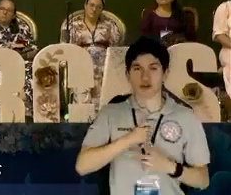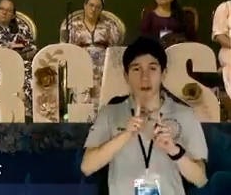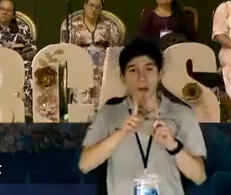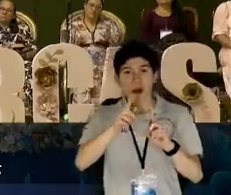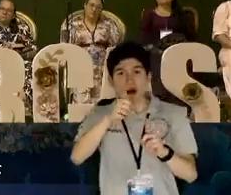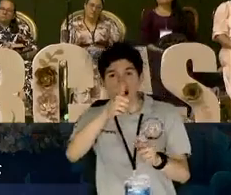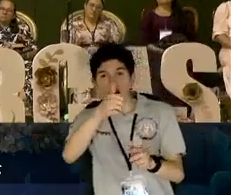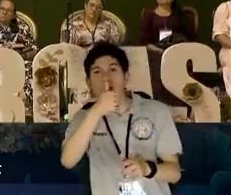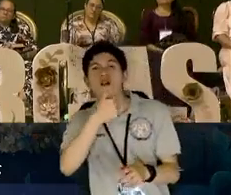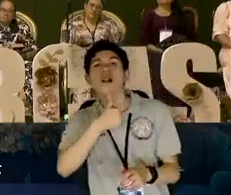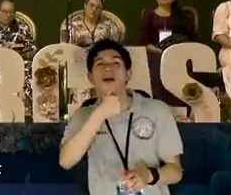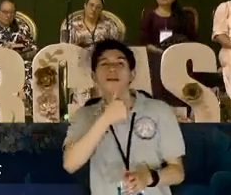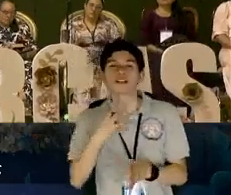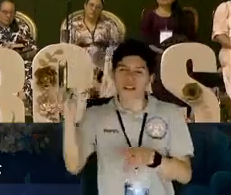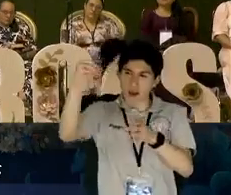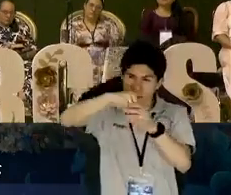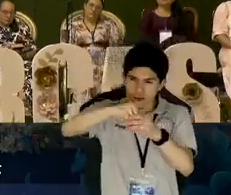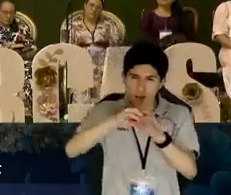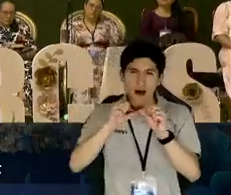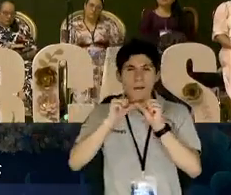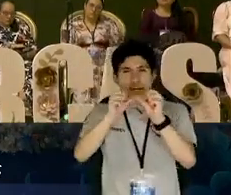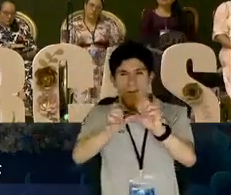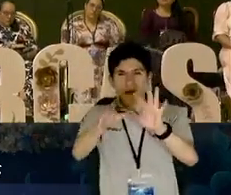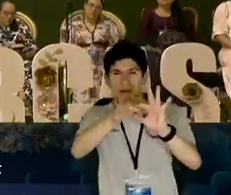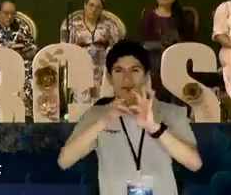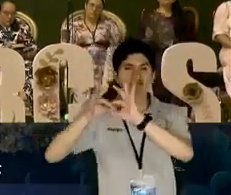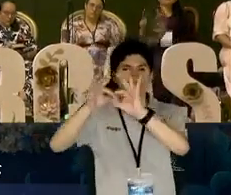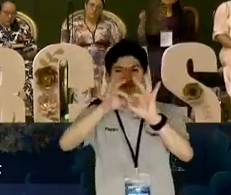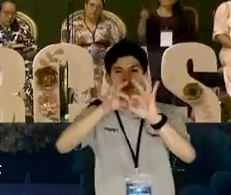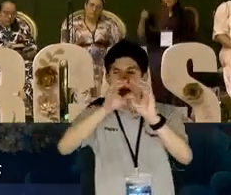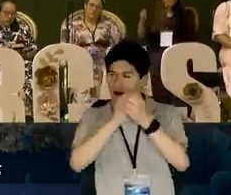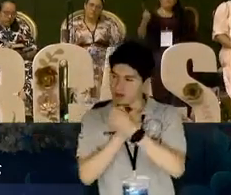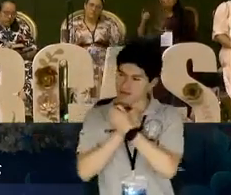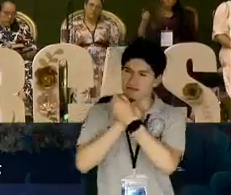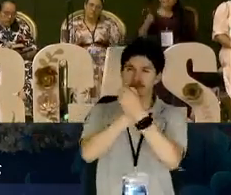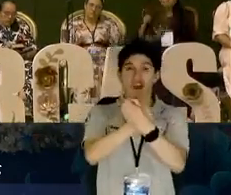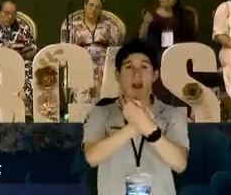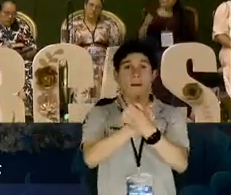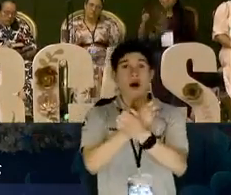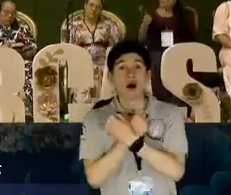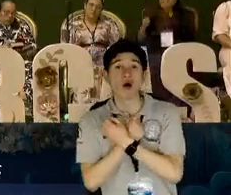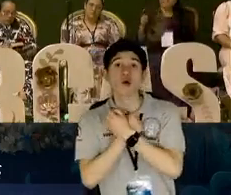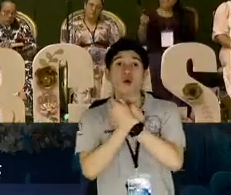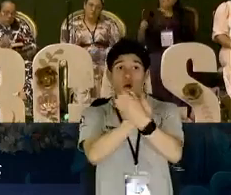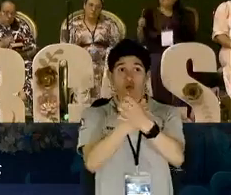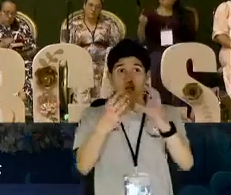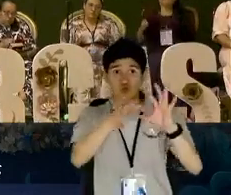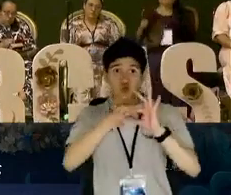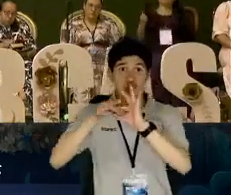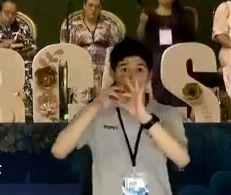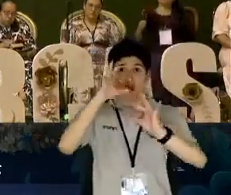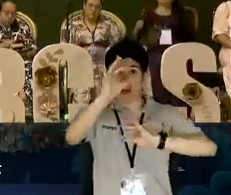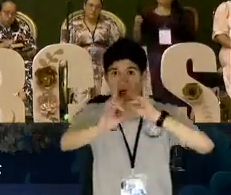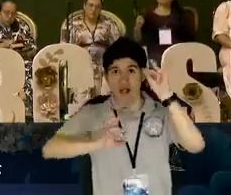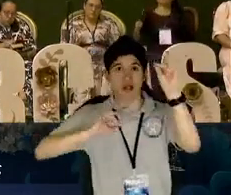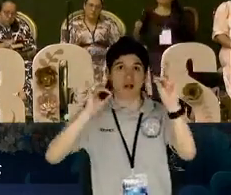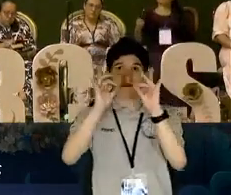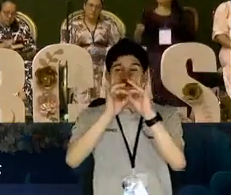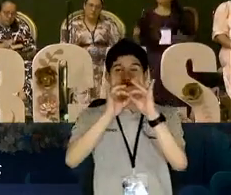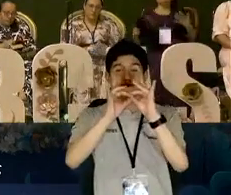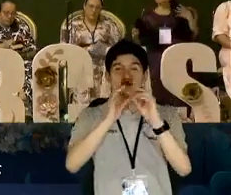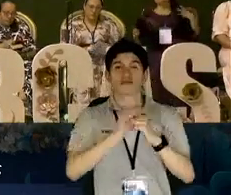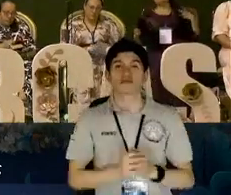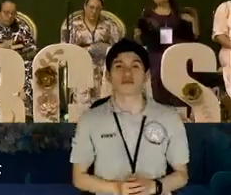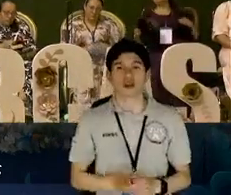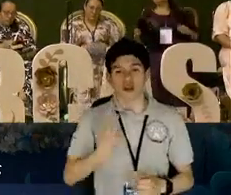permanecer en la unidad. El amor, el vínculo perfecto, el amor. Para permanecer en la unidad